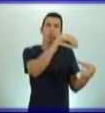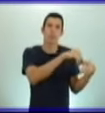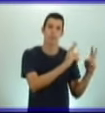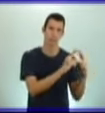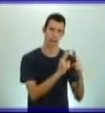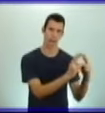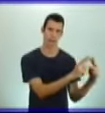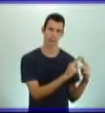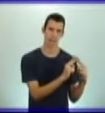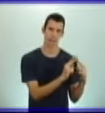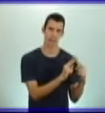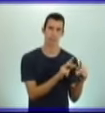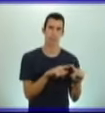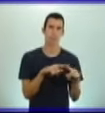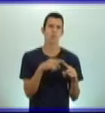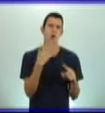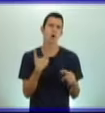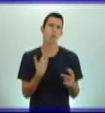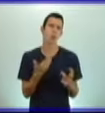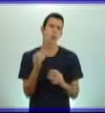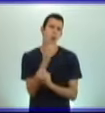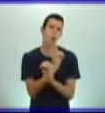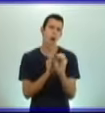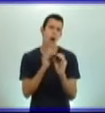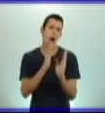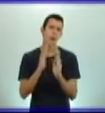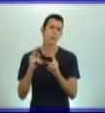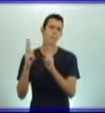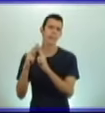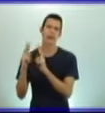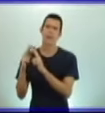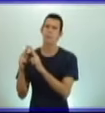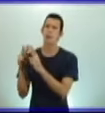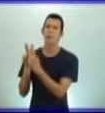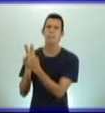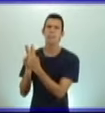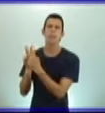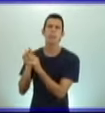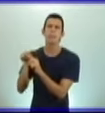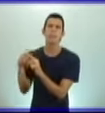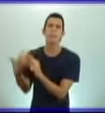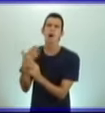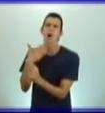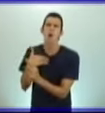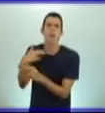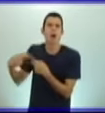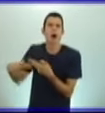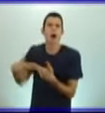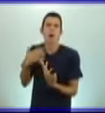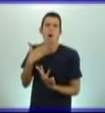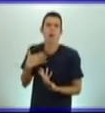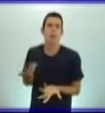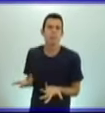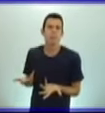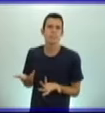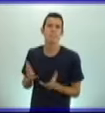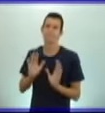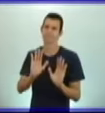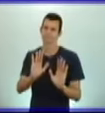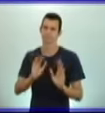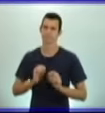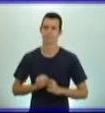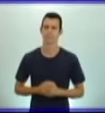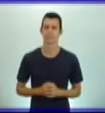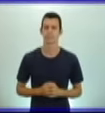ordenados? Observen el inciso C, el conjunto M. Existen dos primeras componentes